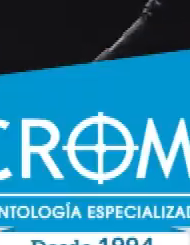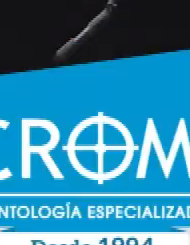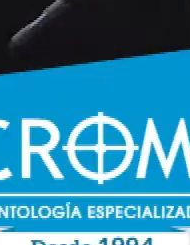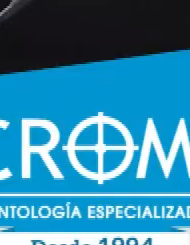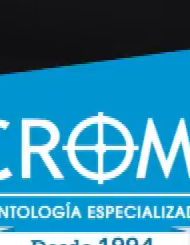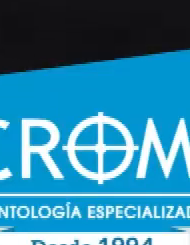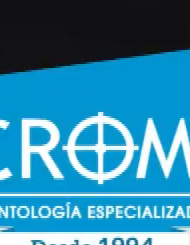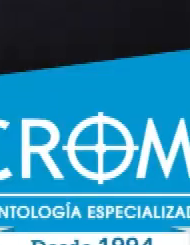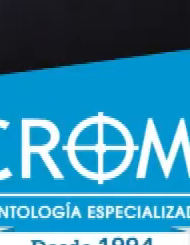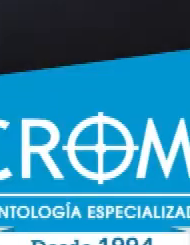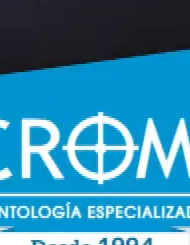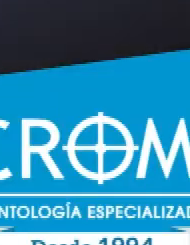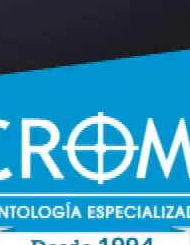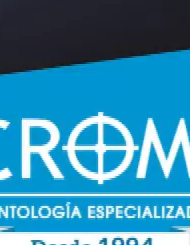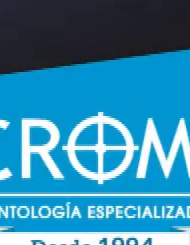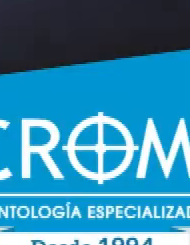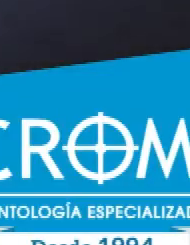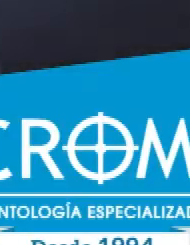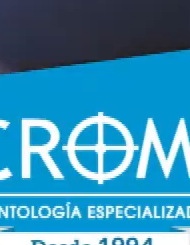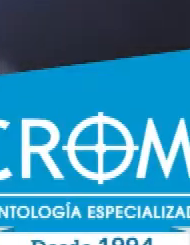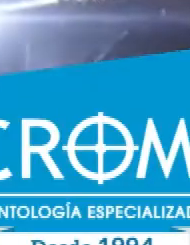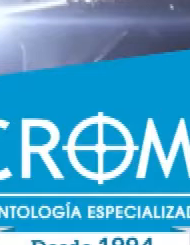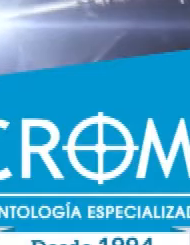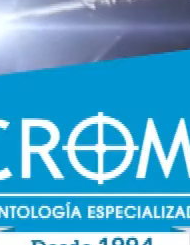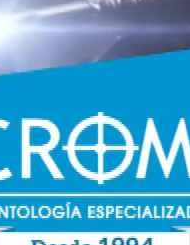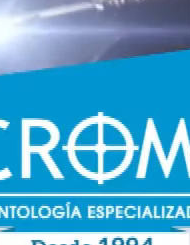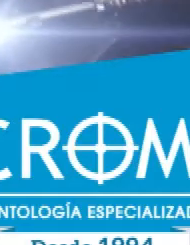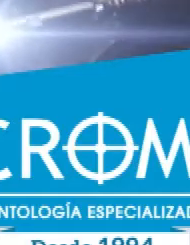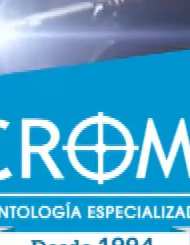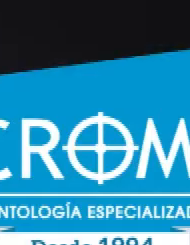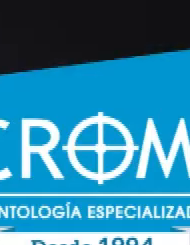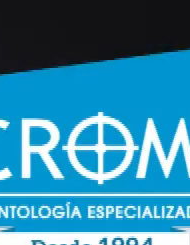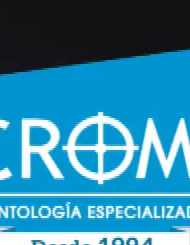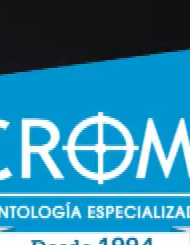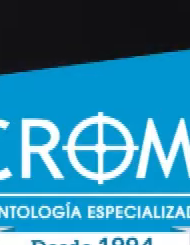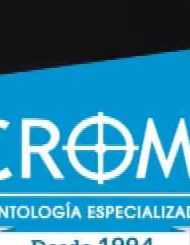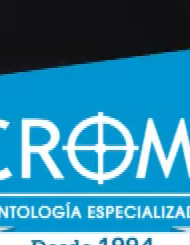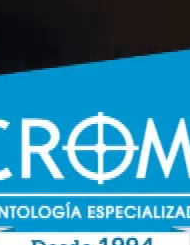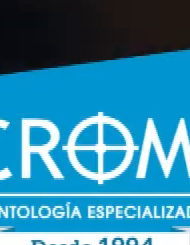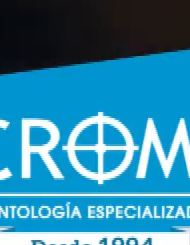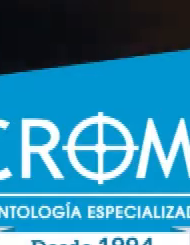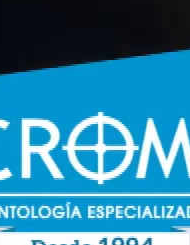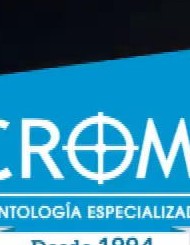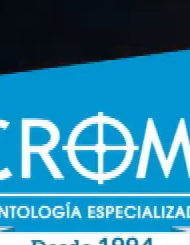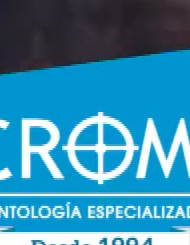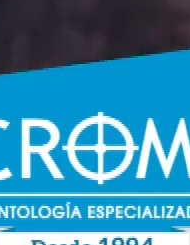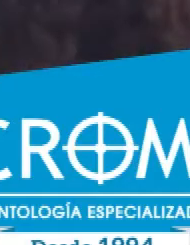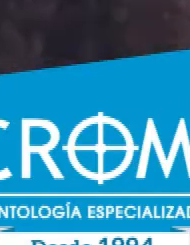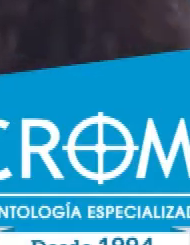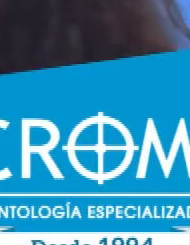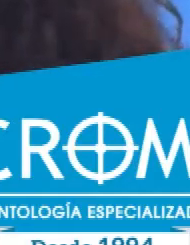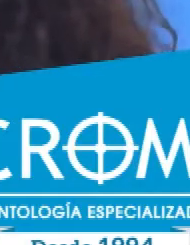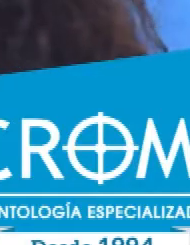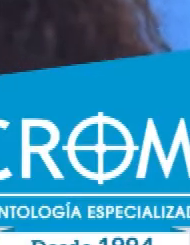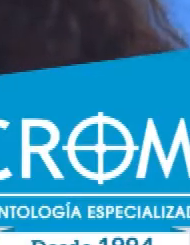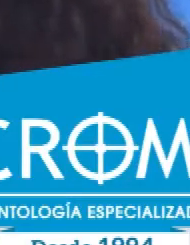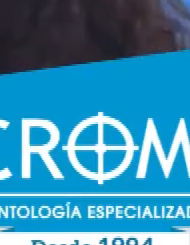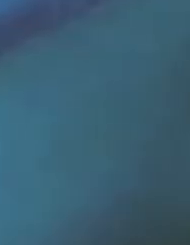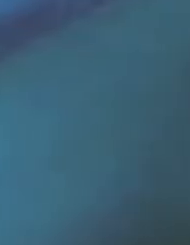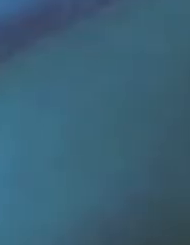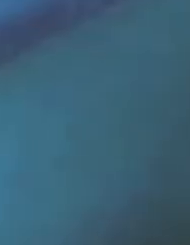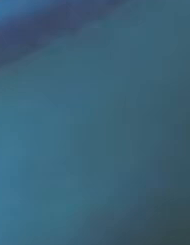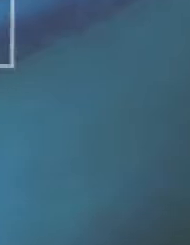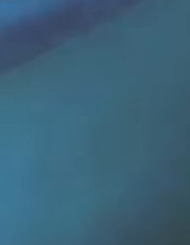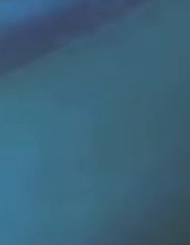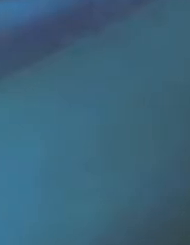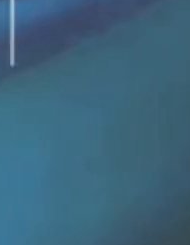Invisalign, ortodoncia invisible, resultados muy visibles, únicos certificados en Santander. Luce tu sonrisa, no tus brackets. Chrome,